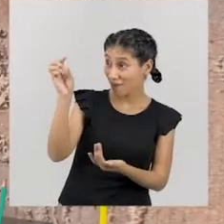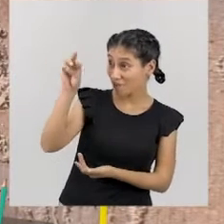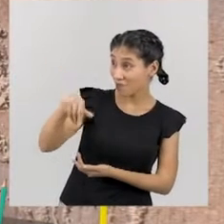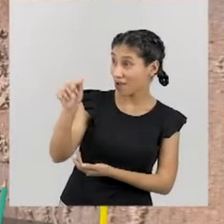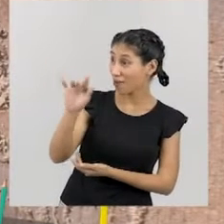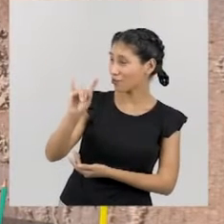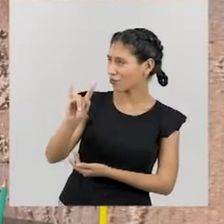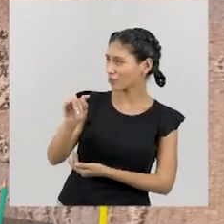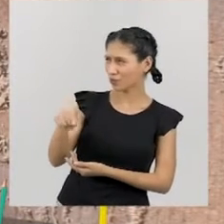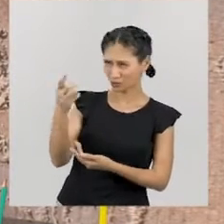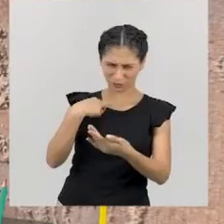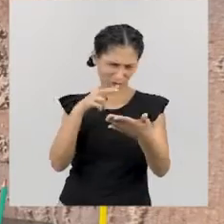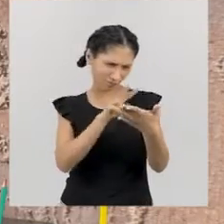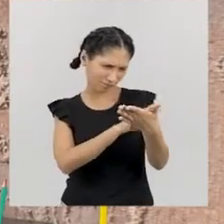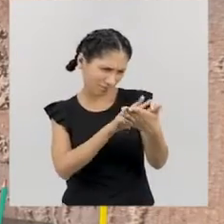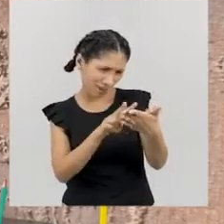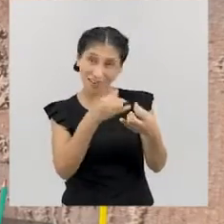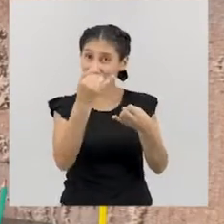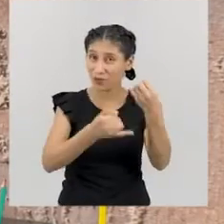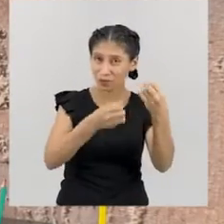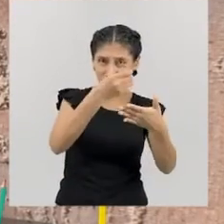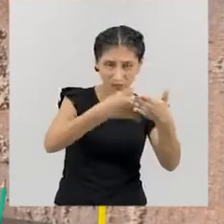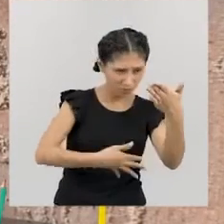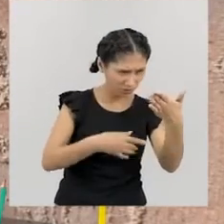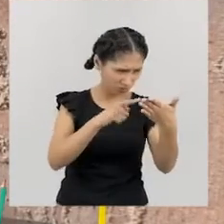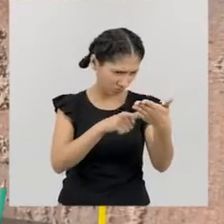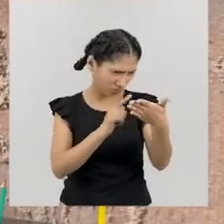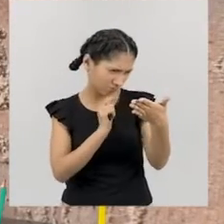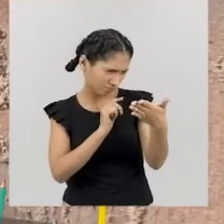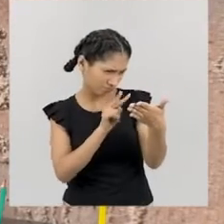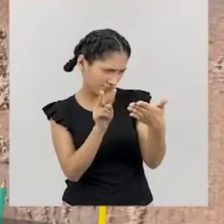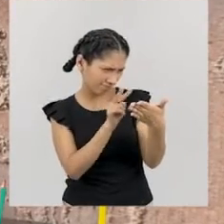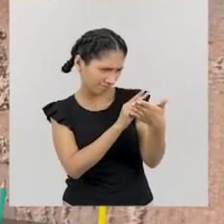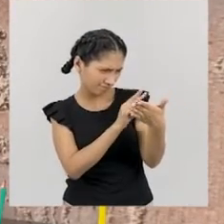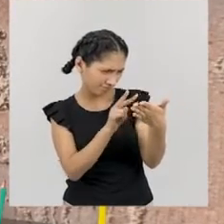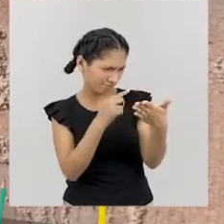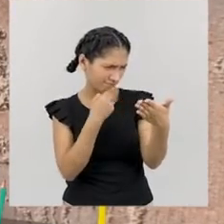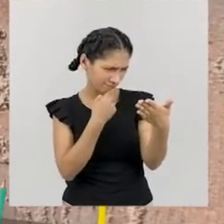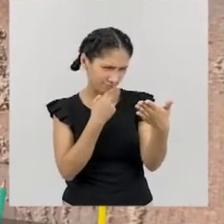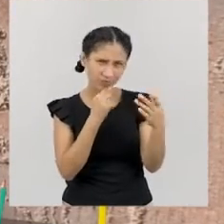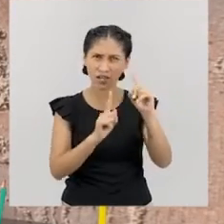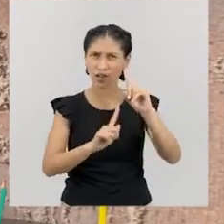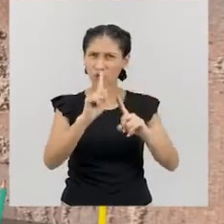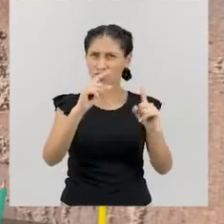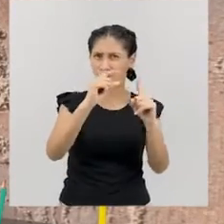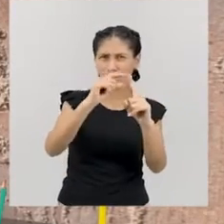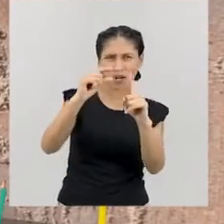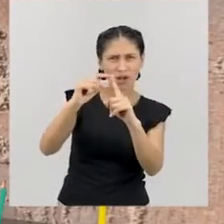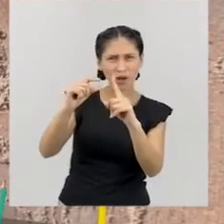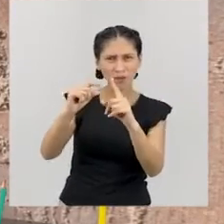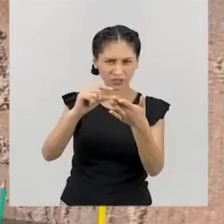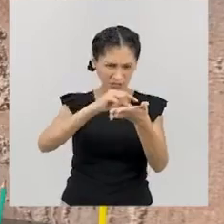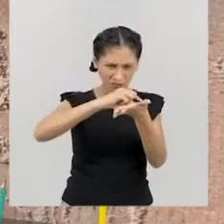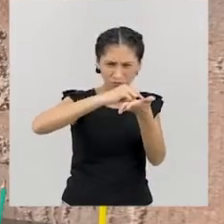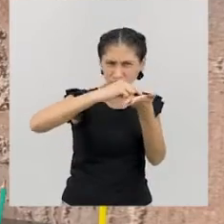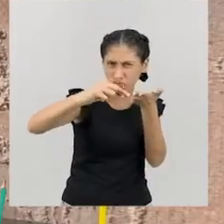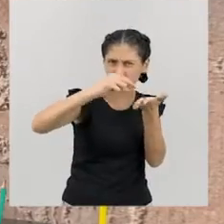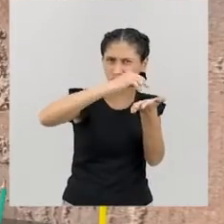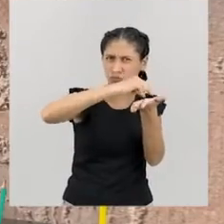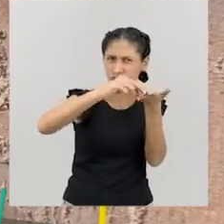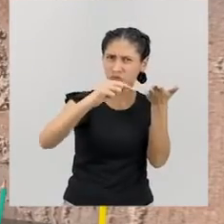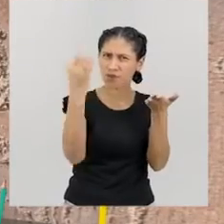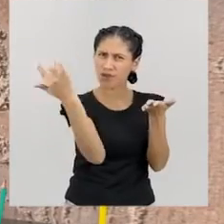Amaru, cuando leía el último texto que revisamos con el profe, vi que unas de las palabras estaban marcadas en